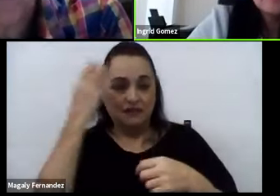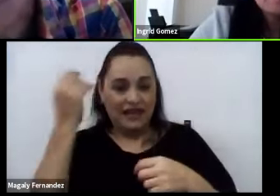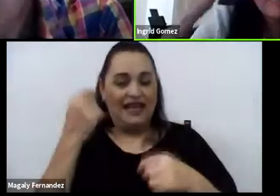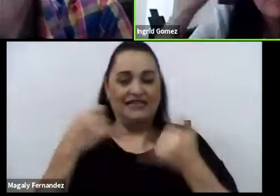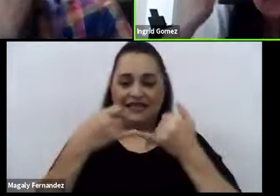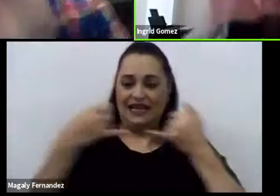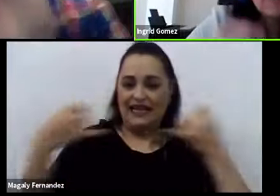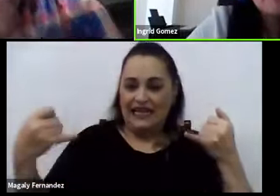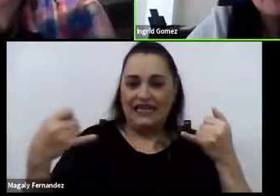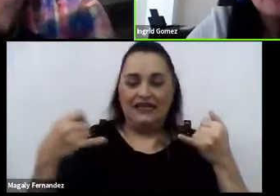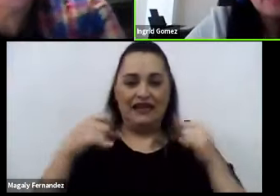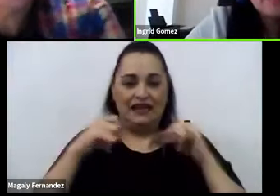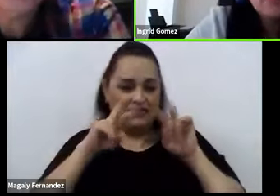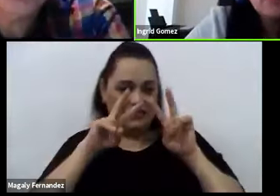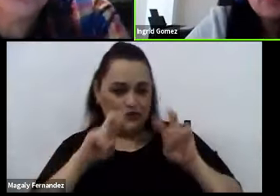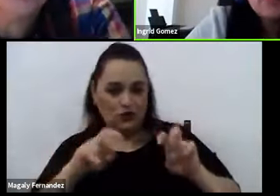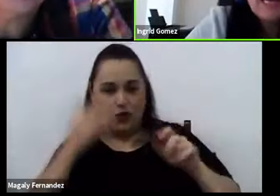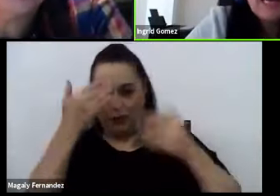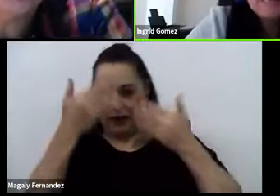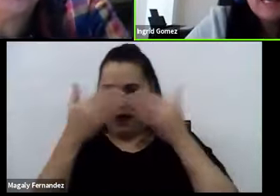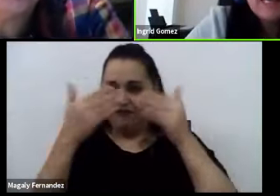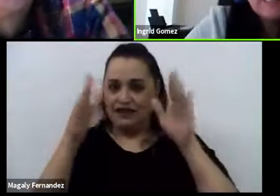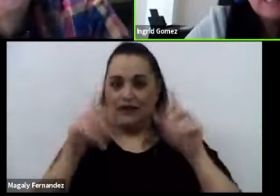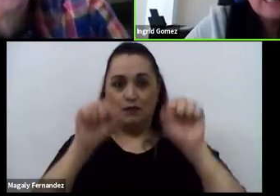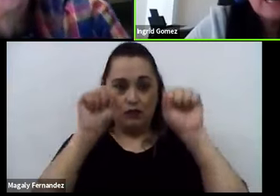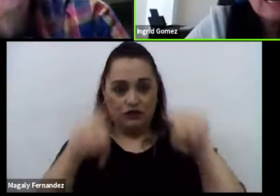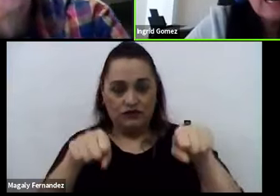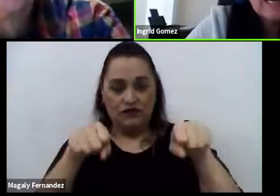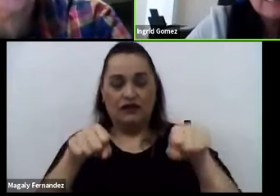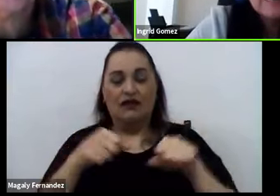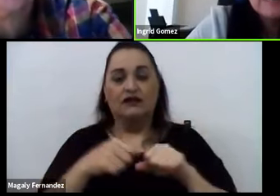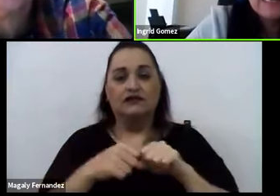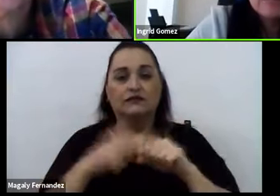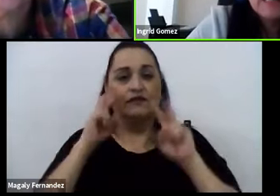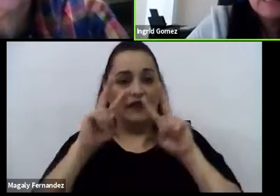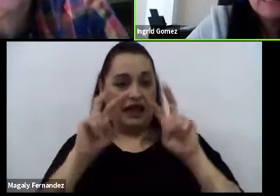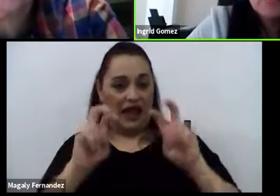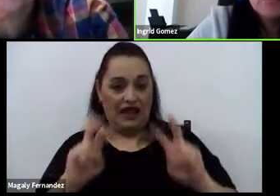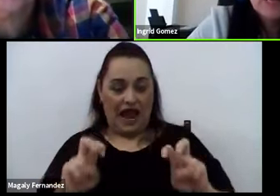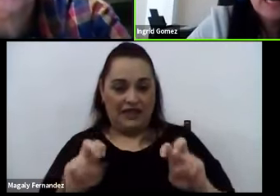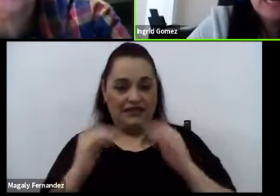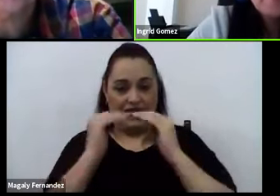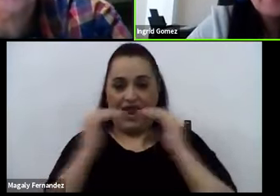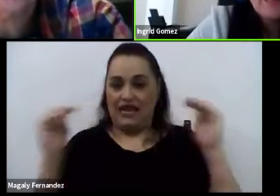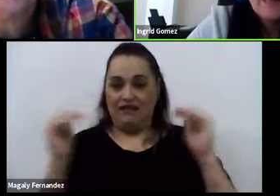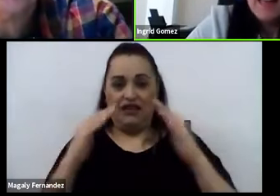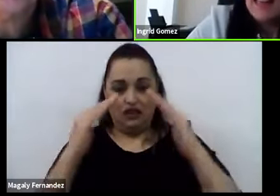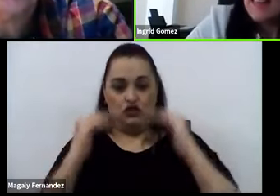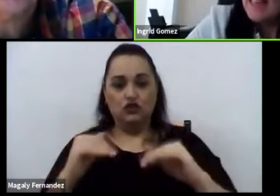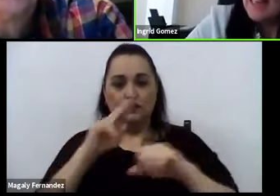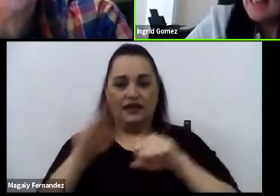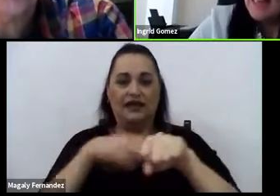líneas para abrir posibilidades de análisis a nivel subnacional.